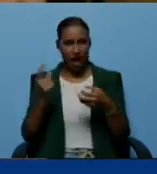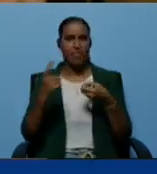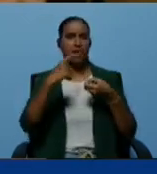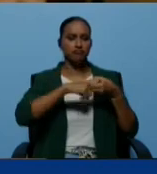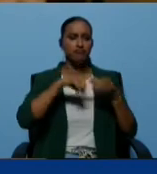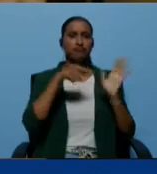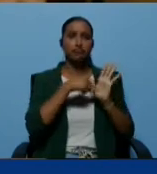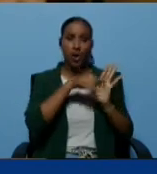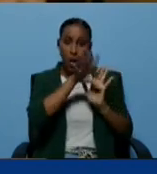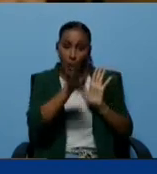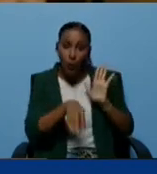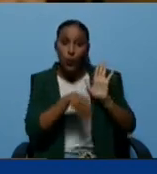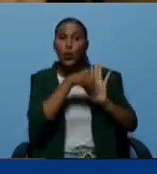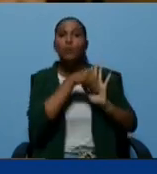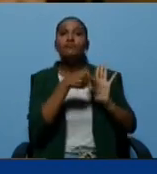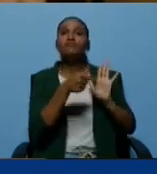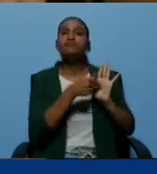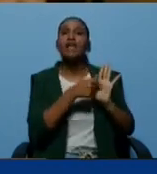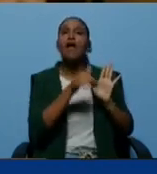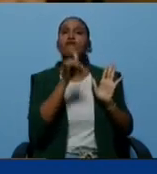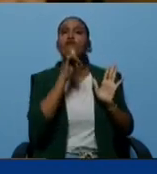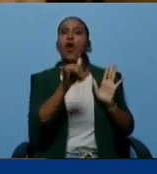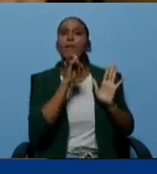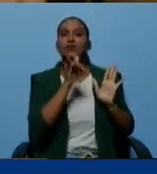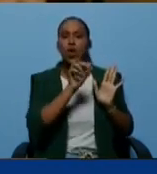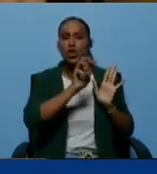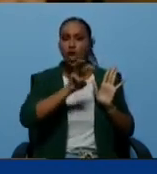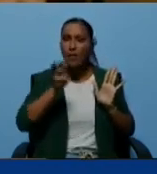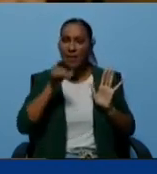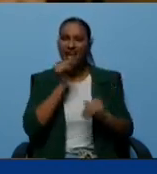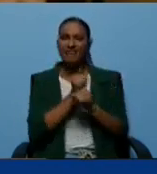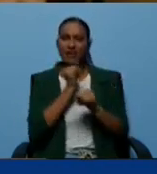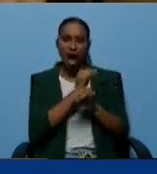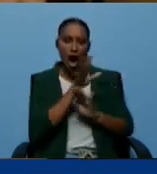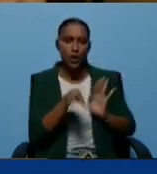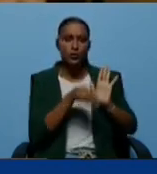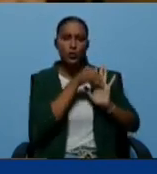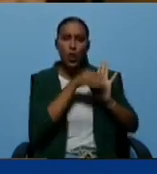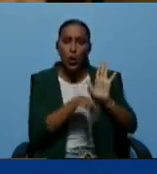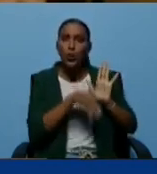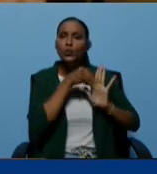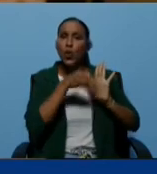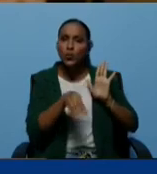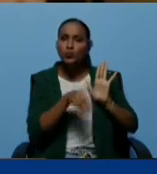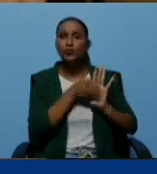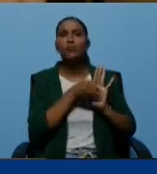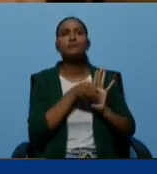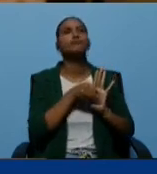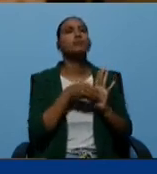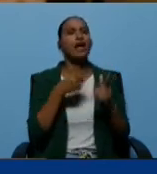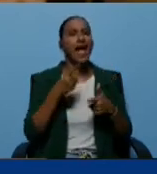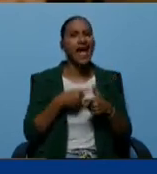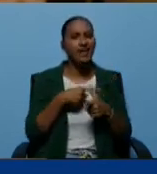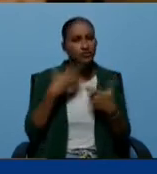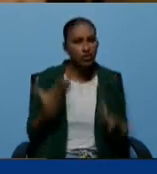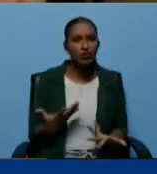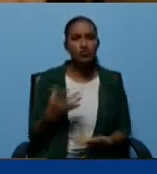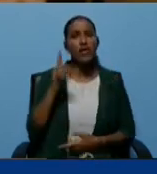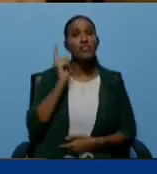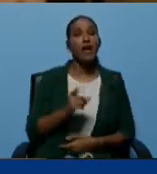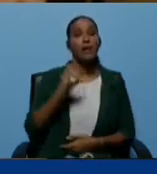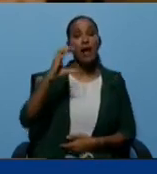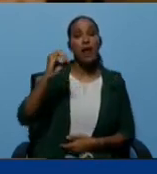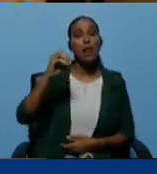mostrado. Yo no he visto una misión de determinación de hecho, por ejemplo, para que la ONU investigue el genocidio,